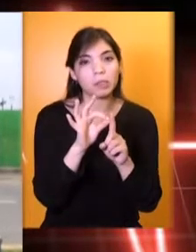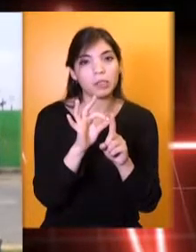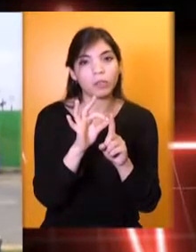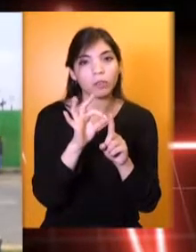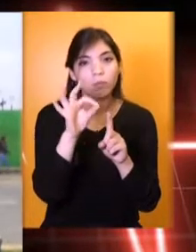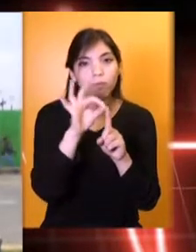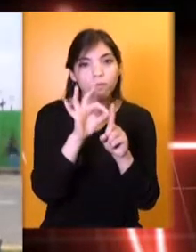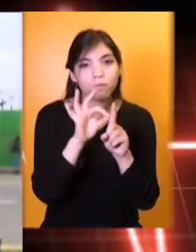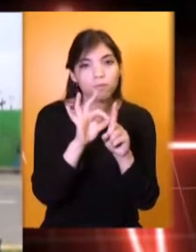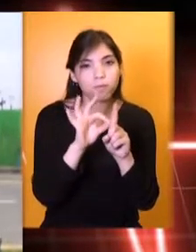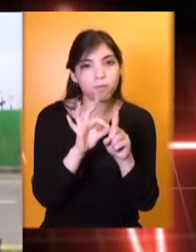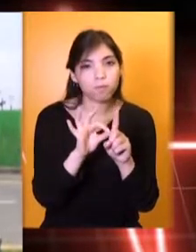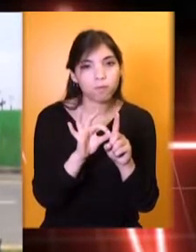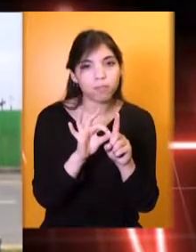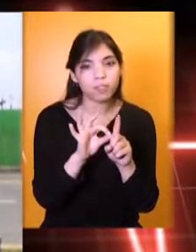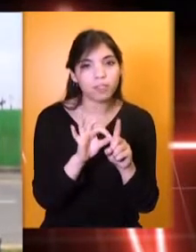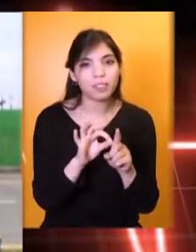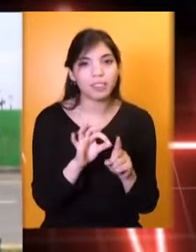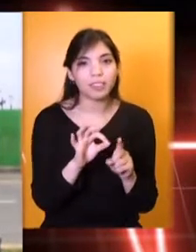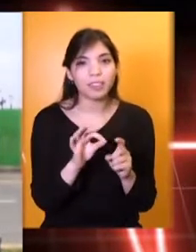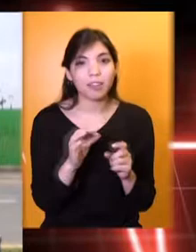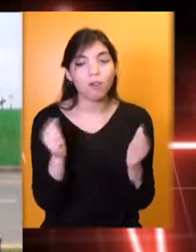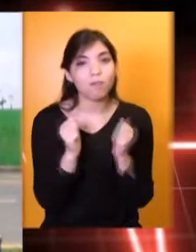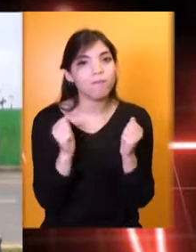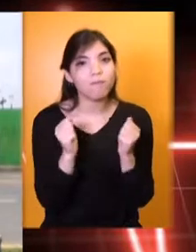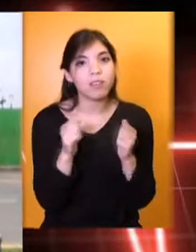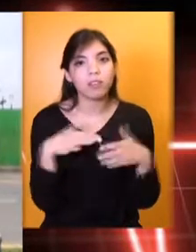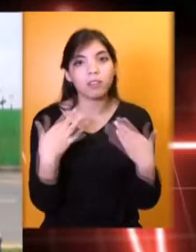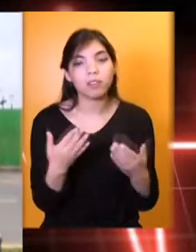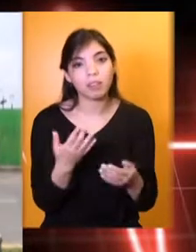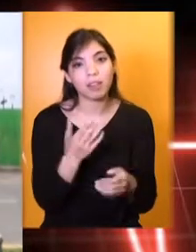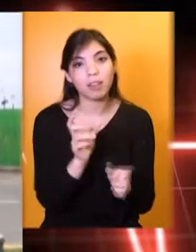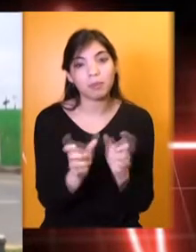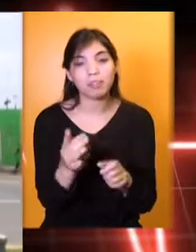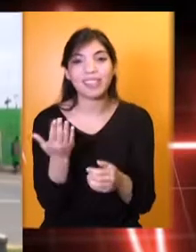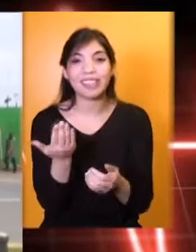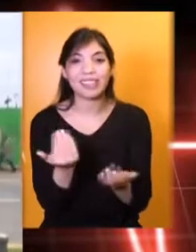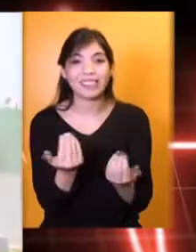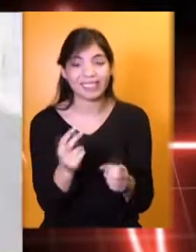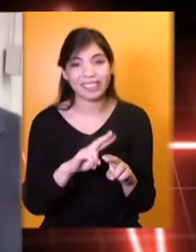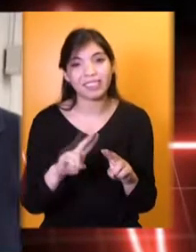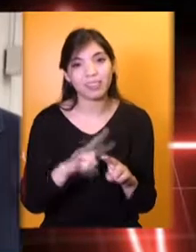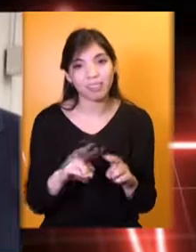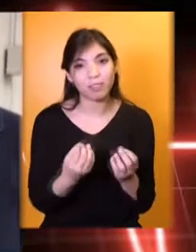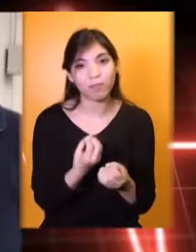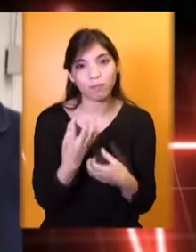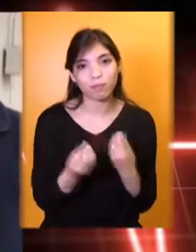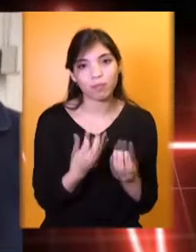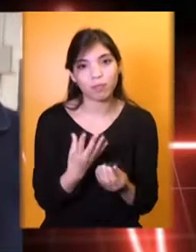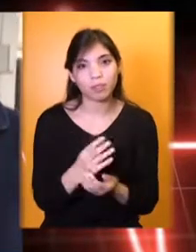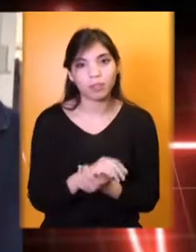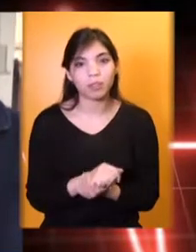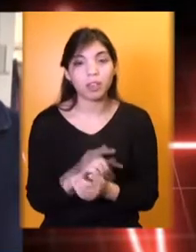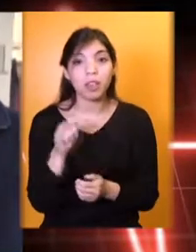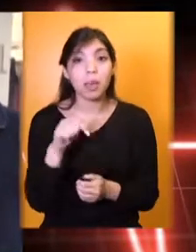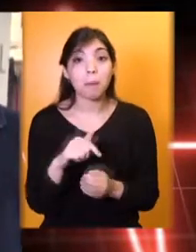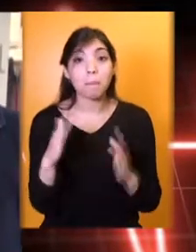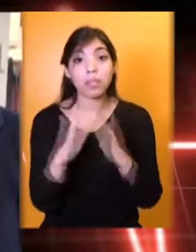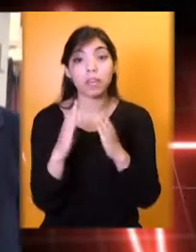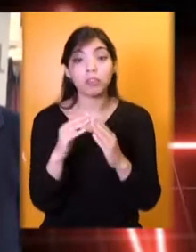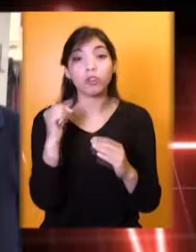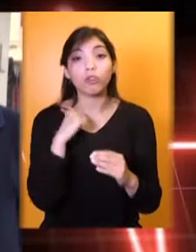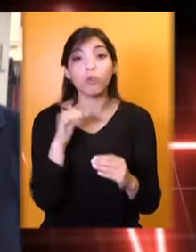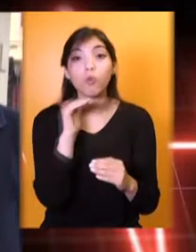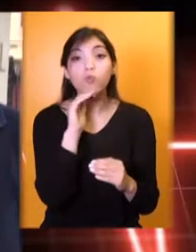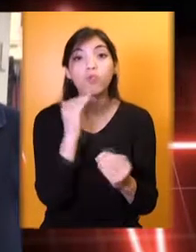Es imposible no hacer fuego, toda la gente se muere de frío a esta altura. Yo en mi caso trato de que la leña esté